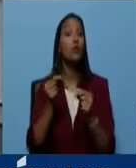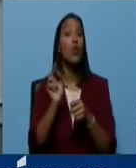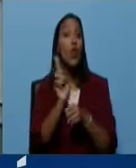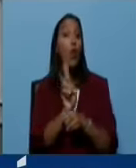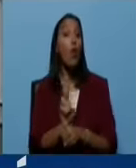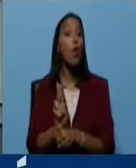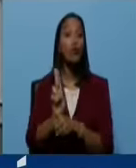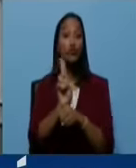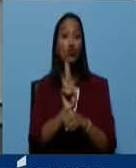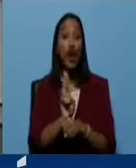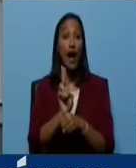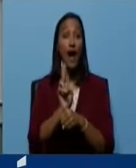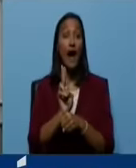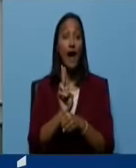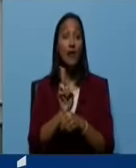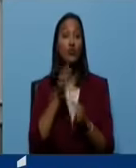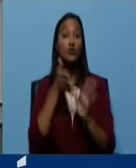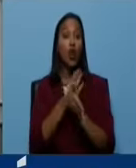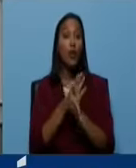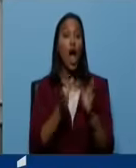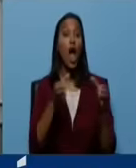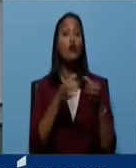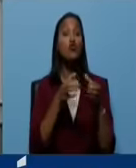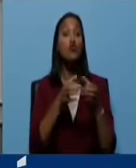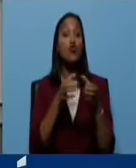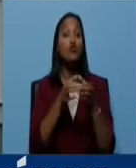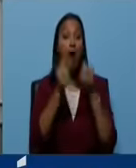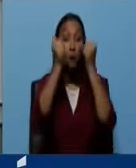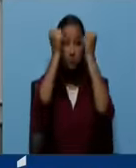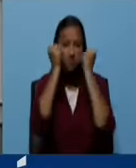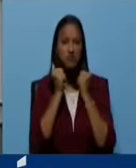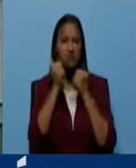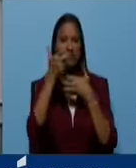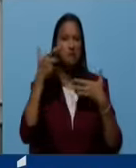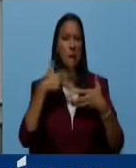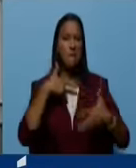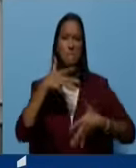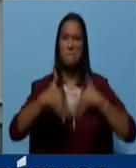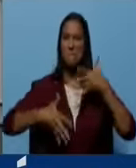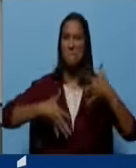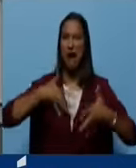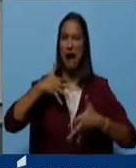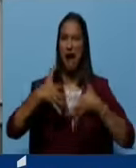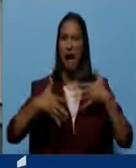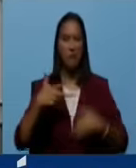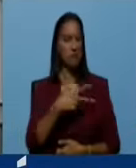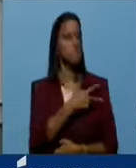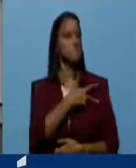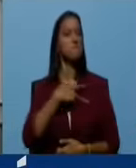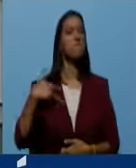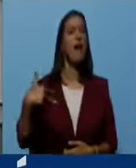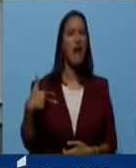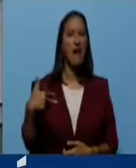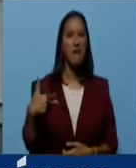instrumentalizaron grupos de delincuencia organizada, delincuentes comunes,